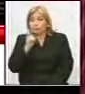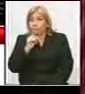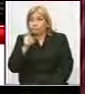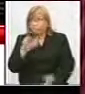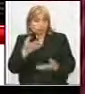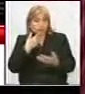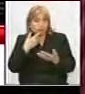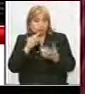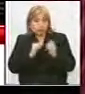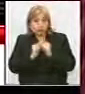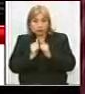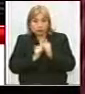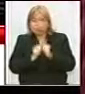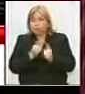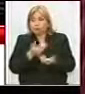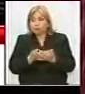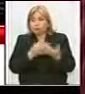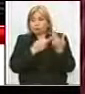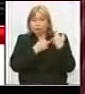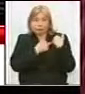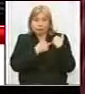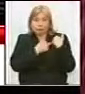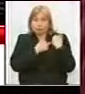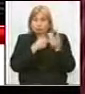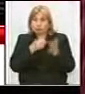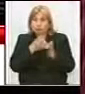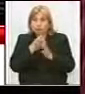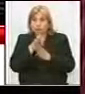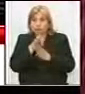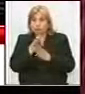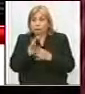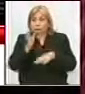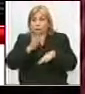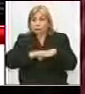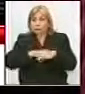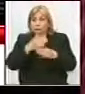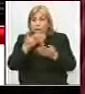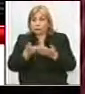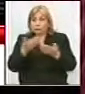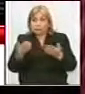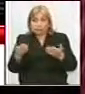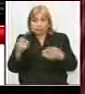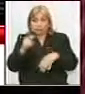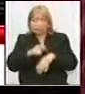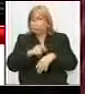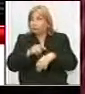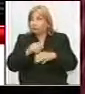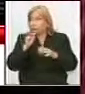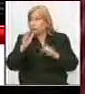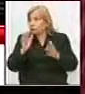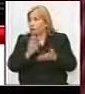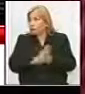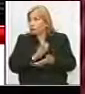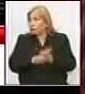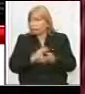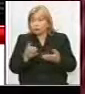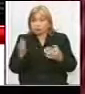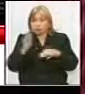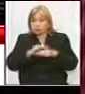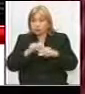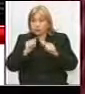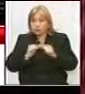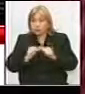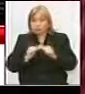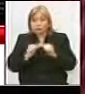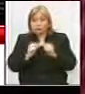tenga competencias y una responsabilidad directa sobre las cosas que suceden durante su gestión o cuando usted ha continuado